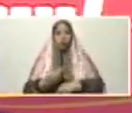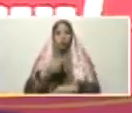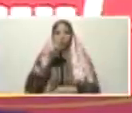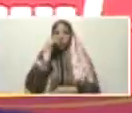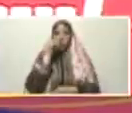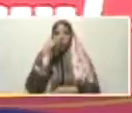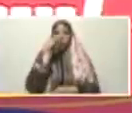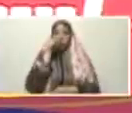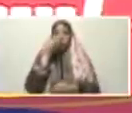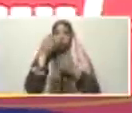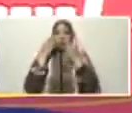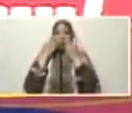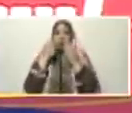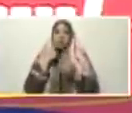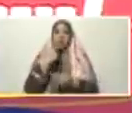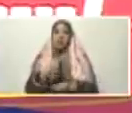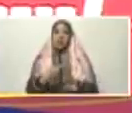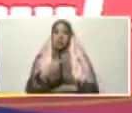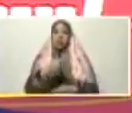mejoro